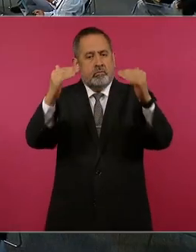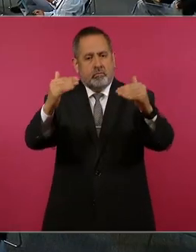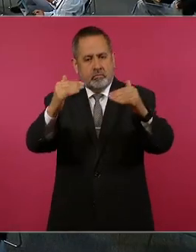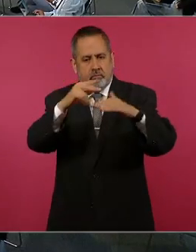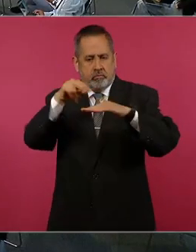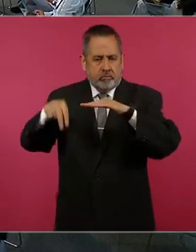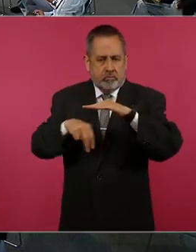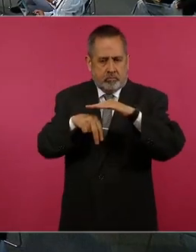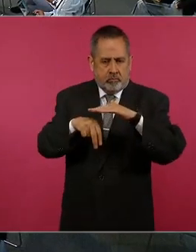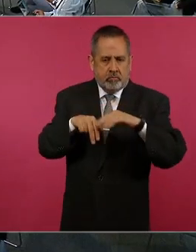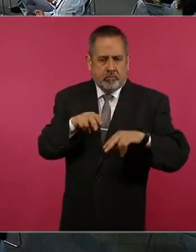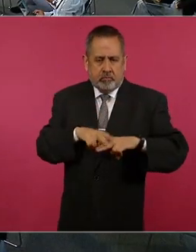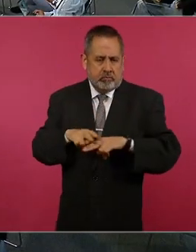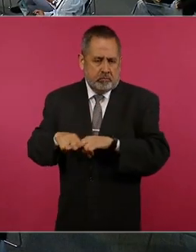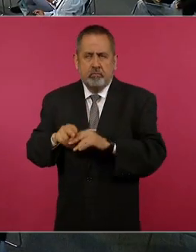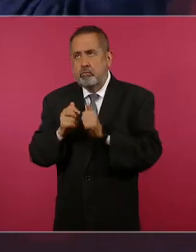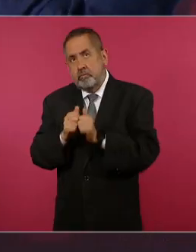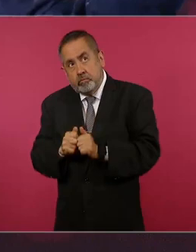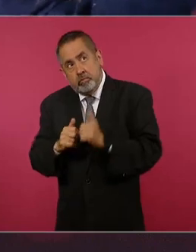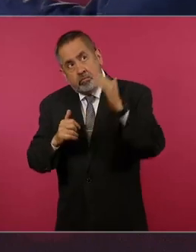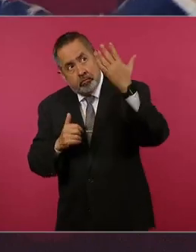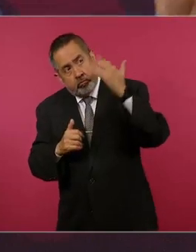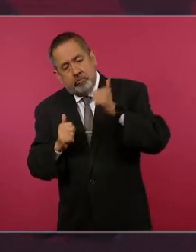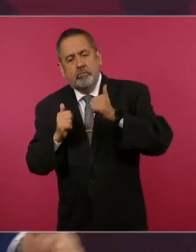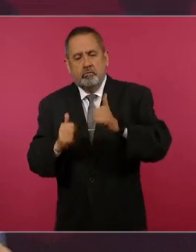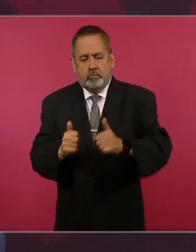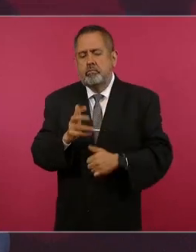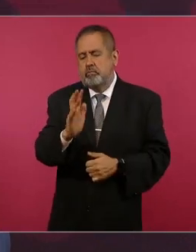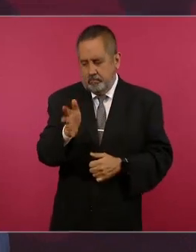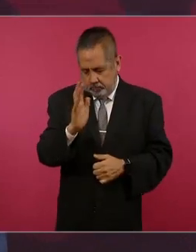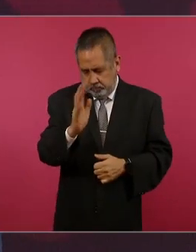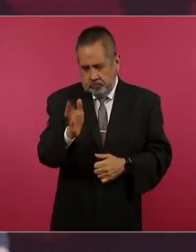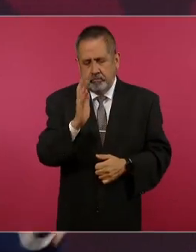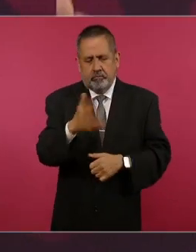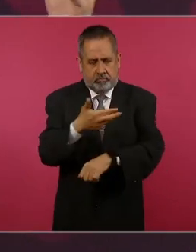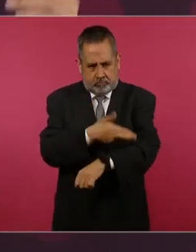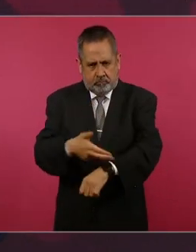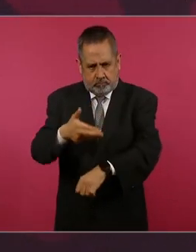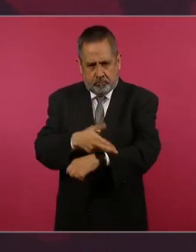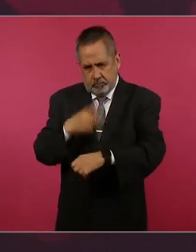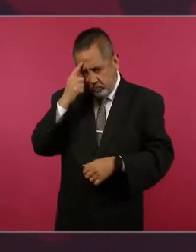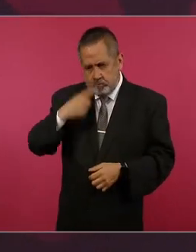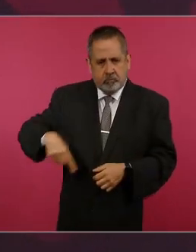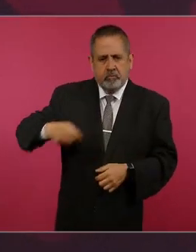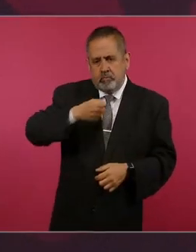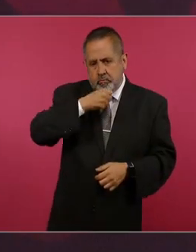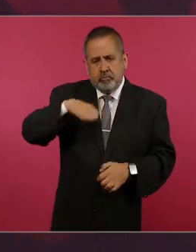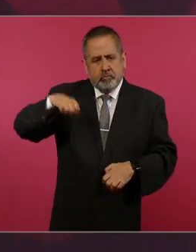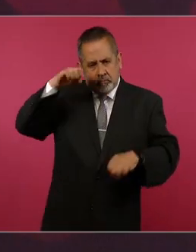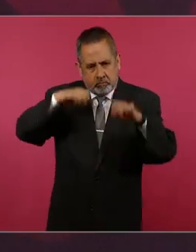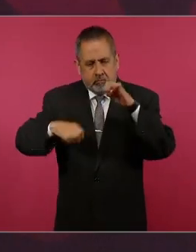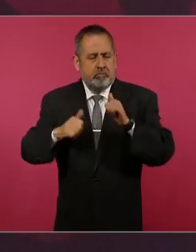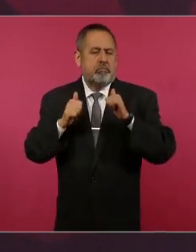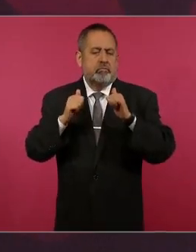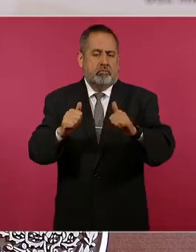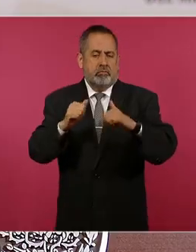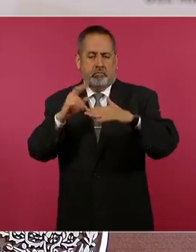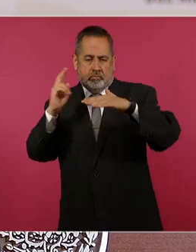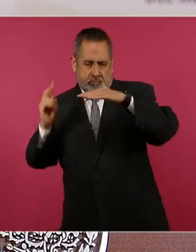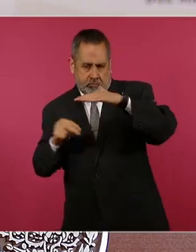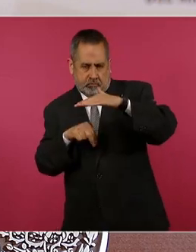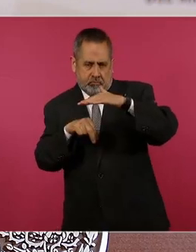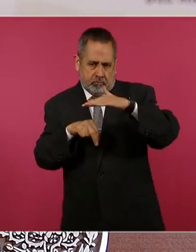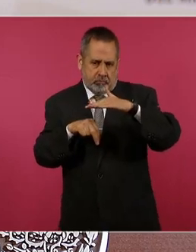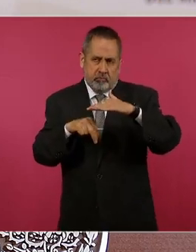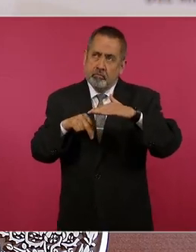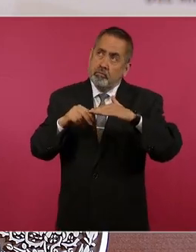cobertizos, cobertizos, techos para que los adultos mayores se protejan del sol, de la lluvia. Ya se está haciendo.